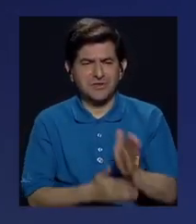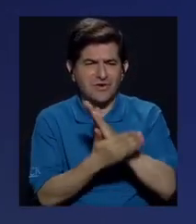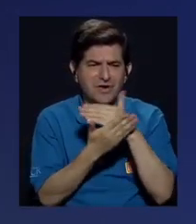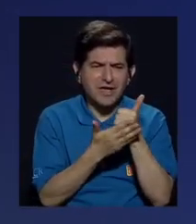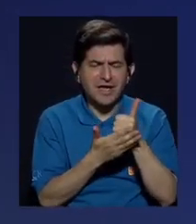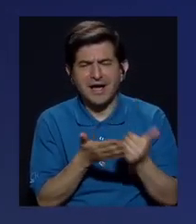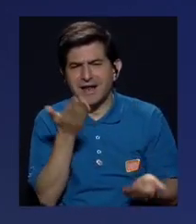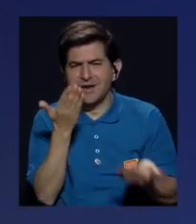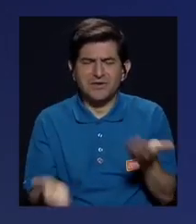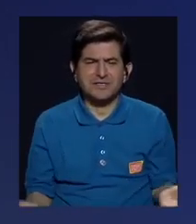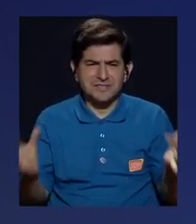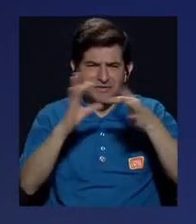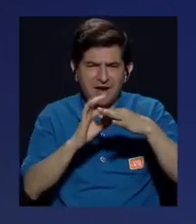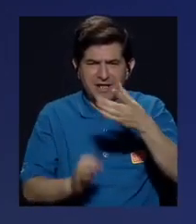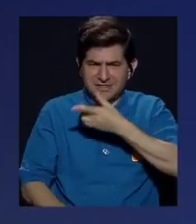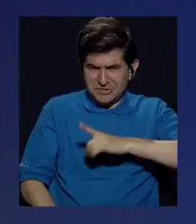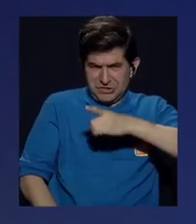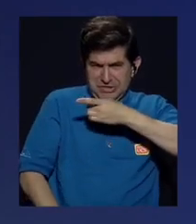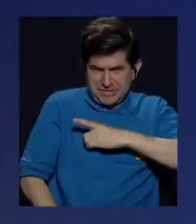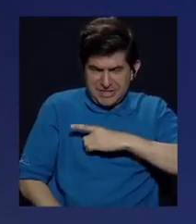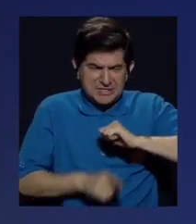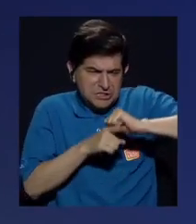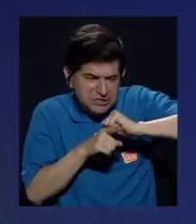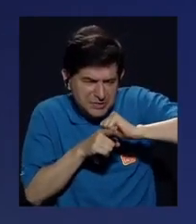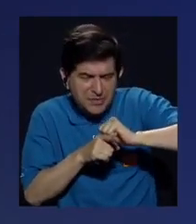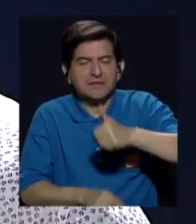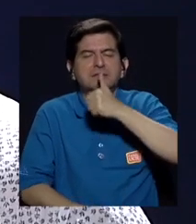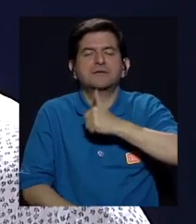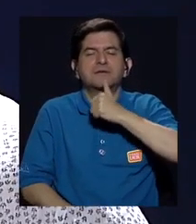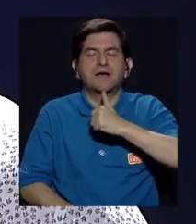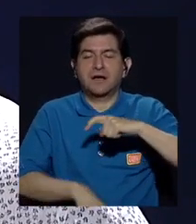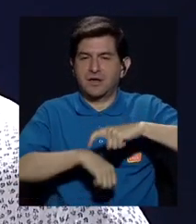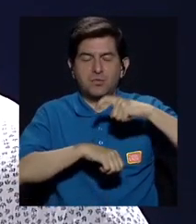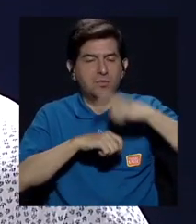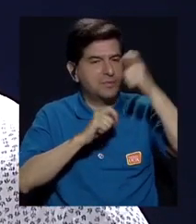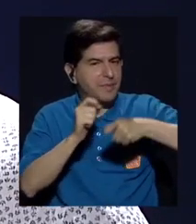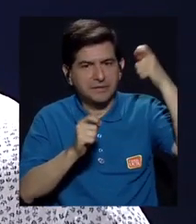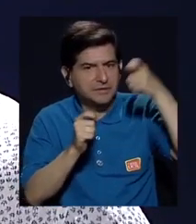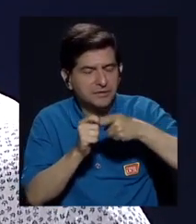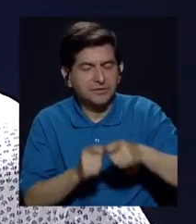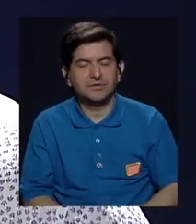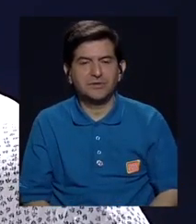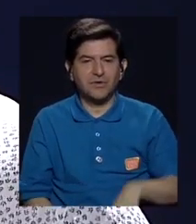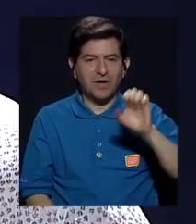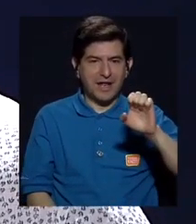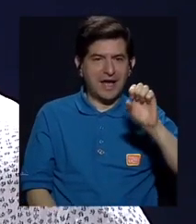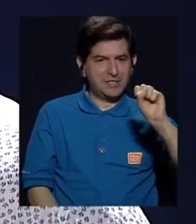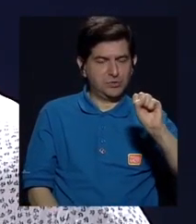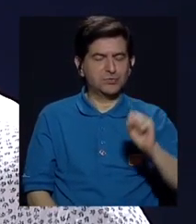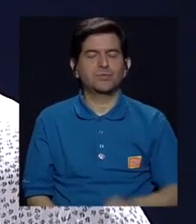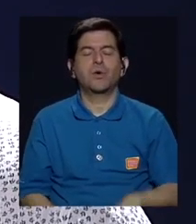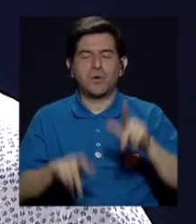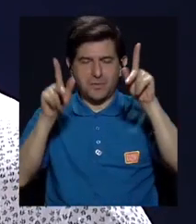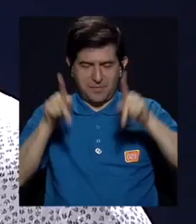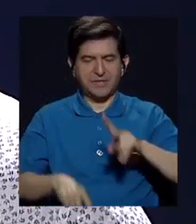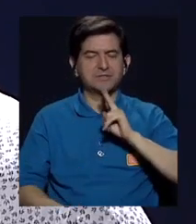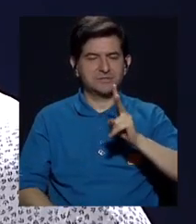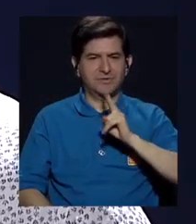por medio que tiene que ver con disciplina, práctica, tolerancia en momentos determinados, yo creo que Erasmo es un protagonista que hoy de